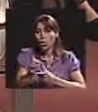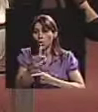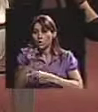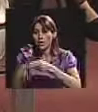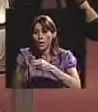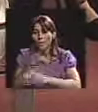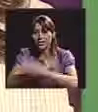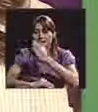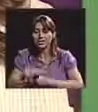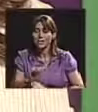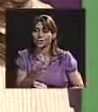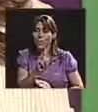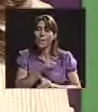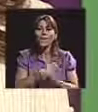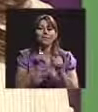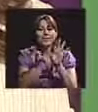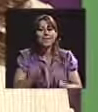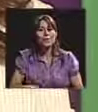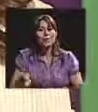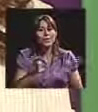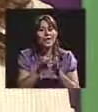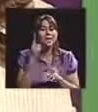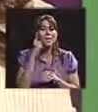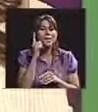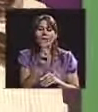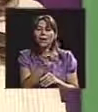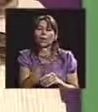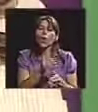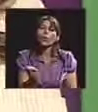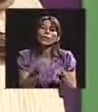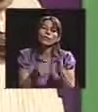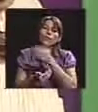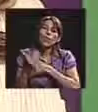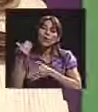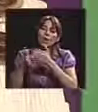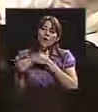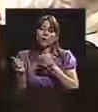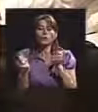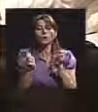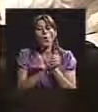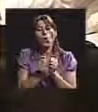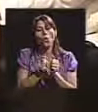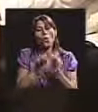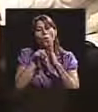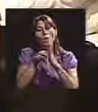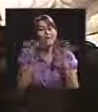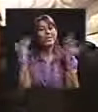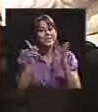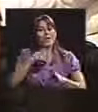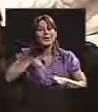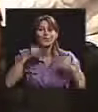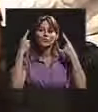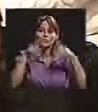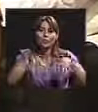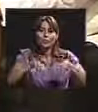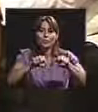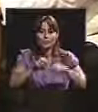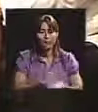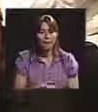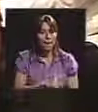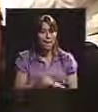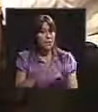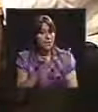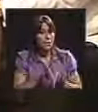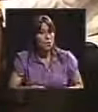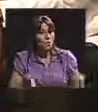no retroceder en paradigmas que son conquistas ahora, de años. Lo que hay tal vez es un dilema en cuanto tal vez lo que es semiótico, ¿verdad?